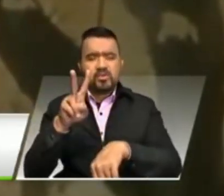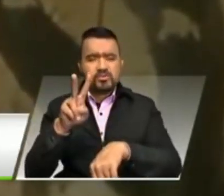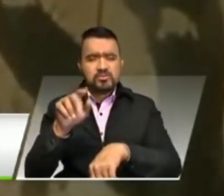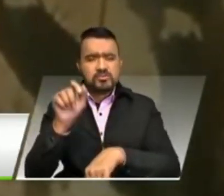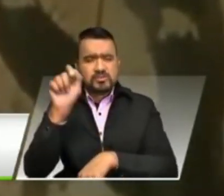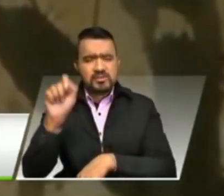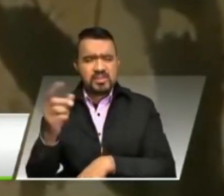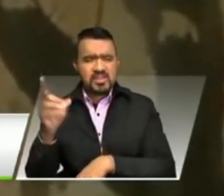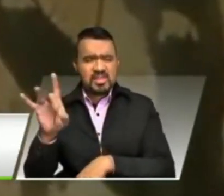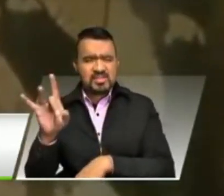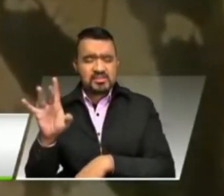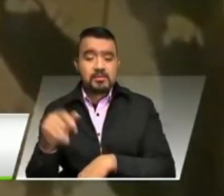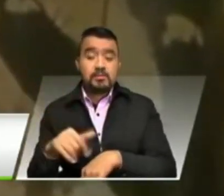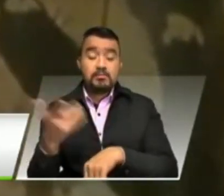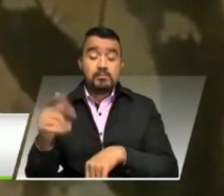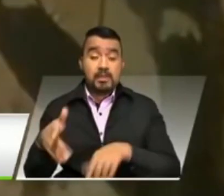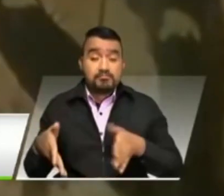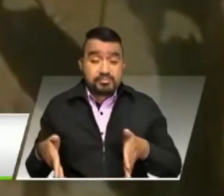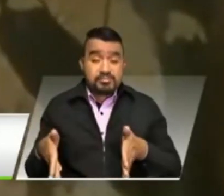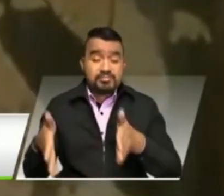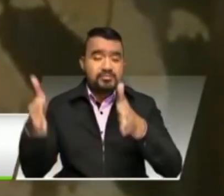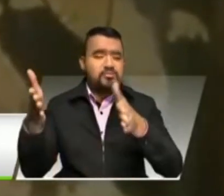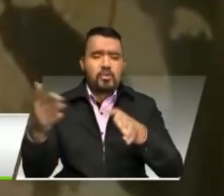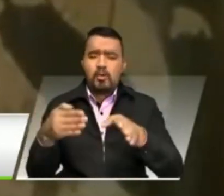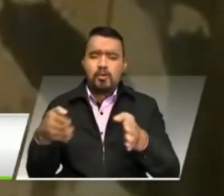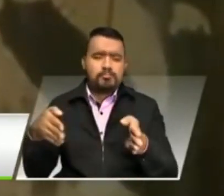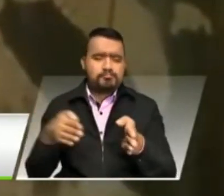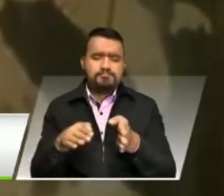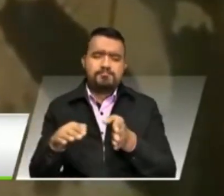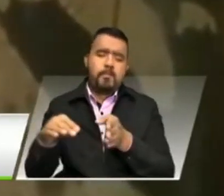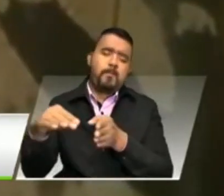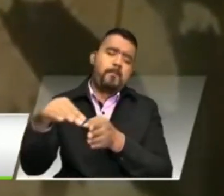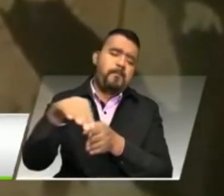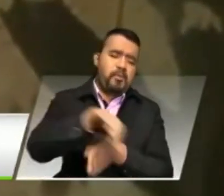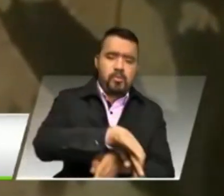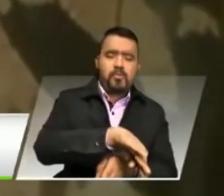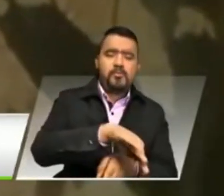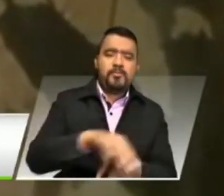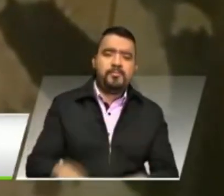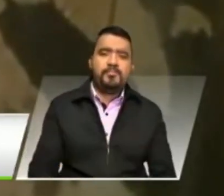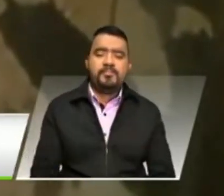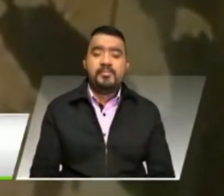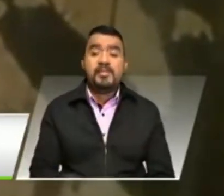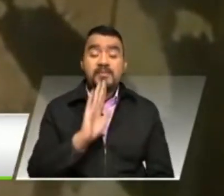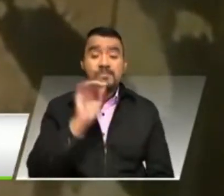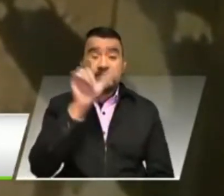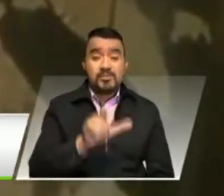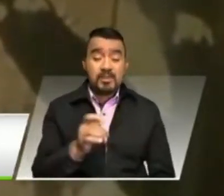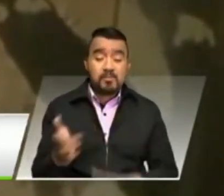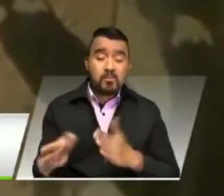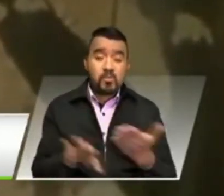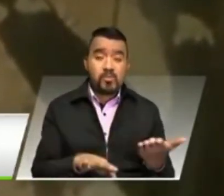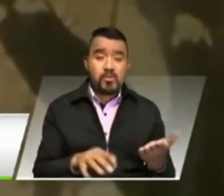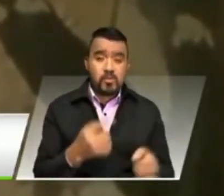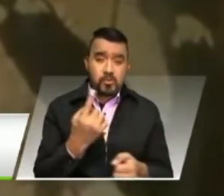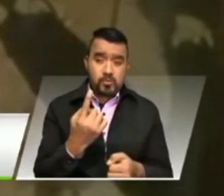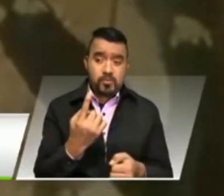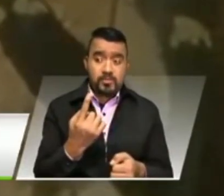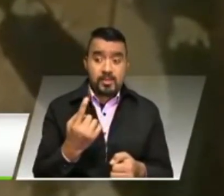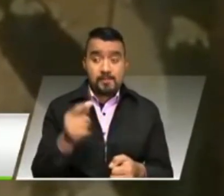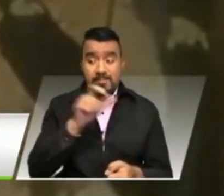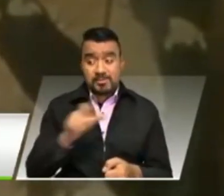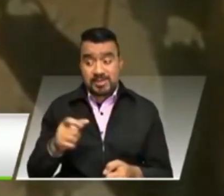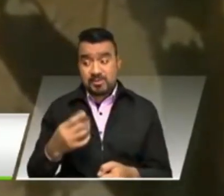la calzada generando un volcamiento total del mismo. Como consecuencia, uno de sus ocupantes pierde la vida y otros 4